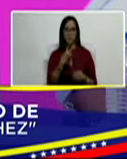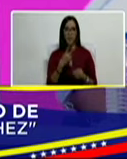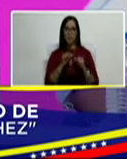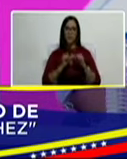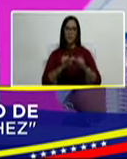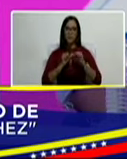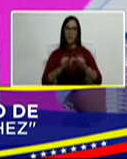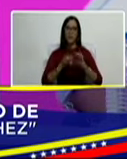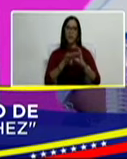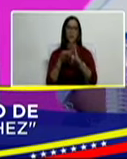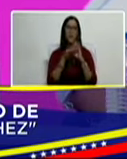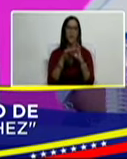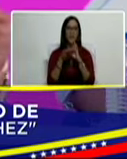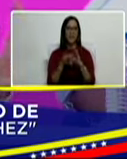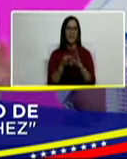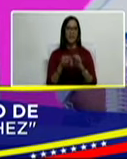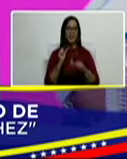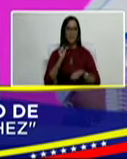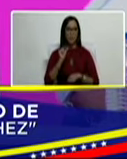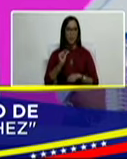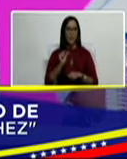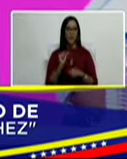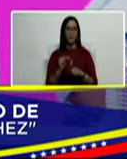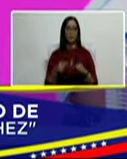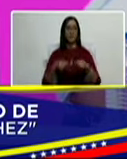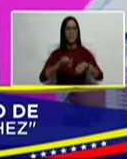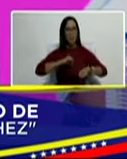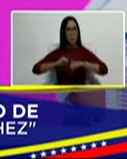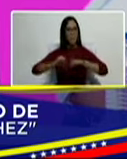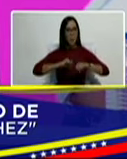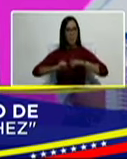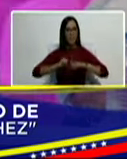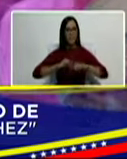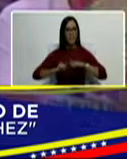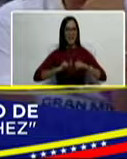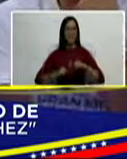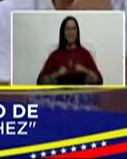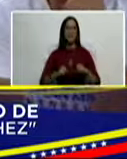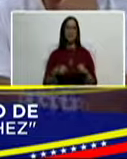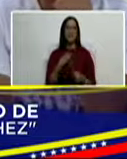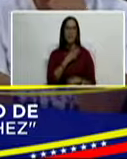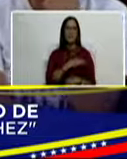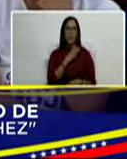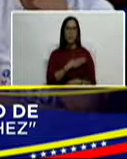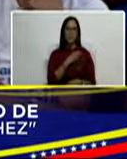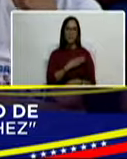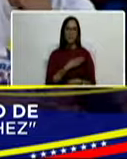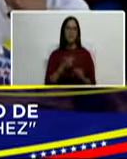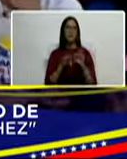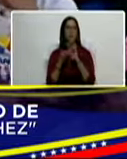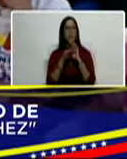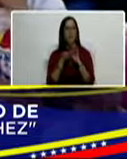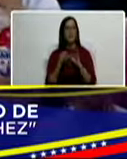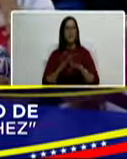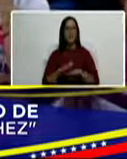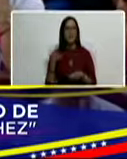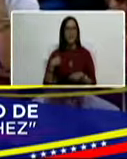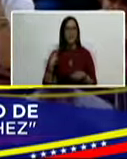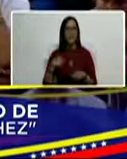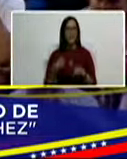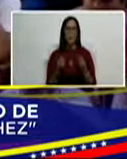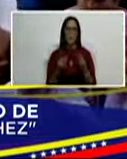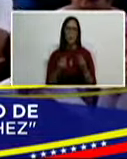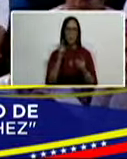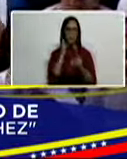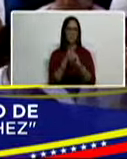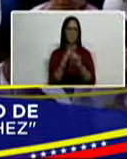continuar unidas. En este momento, alrededor de este gran movimiento, de esta gran misión, unidas, porque tenemos muchos retos